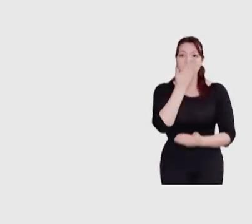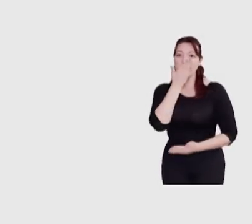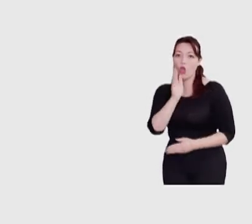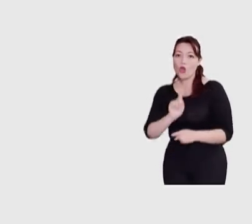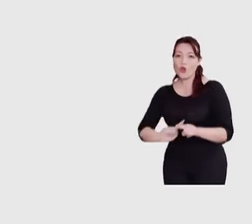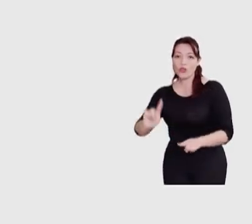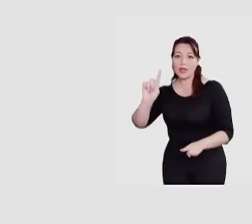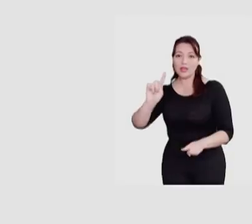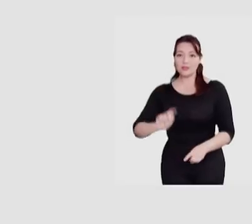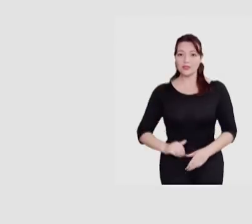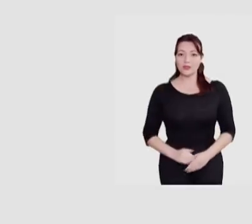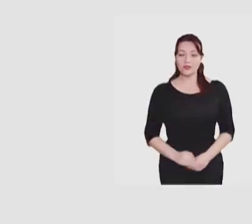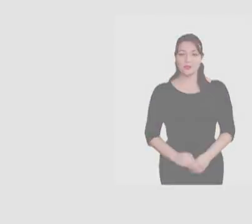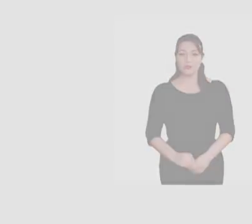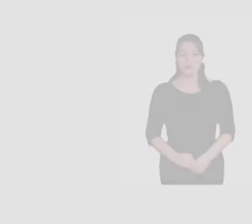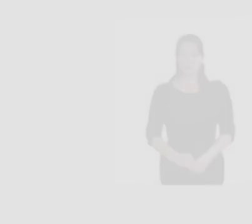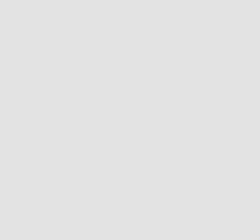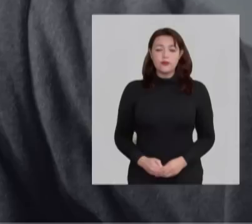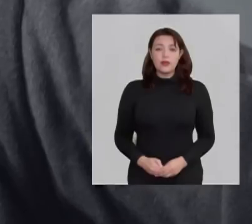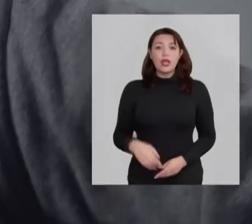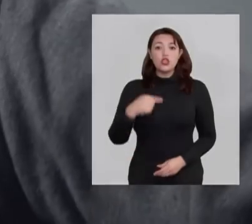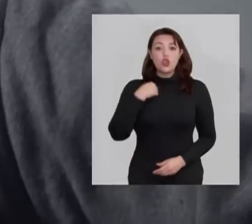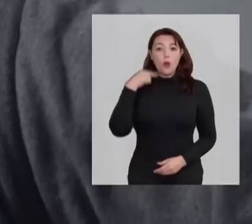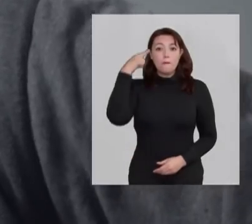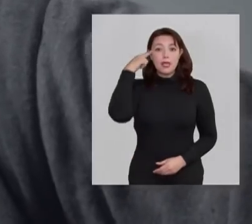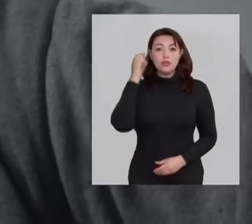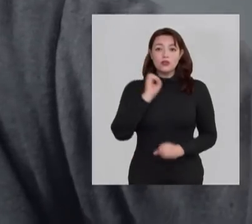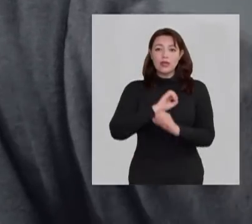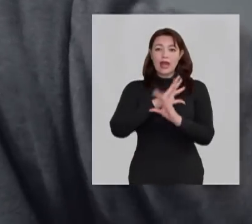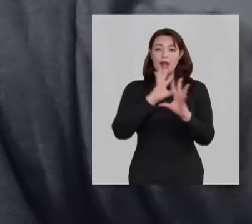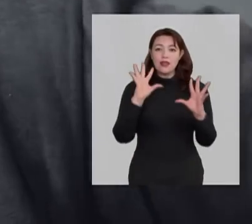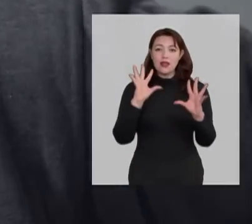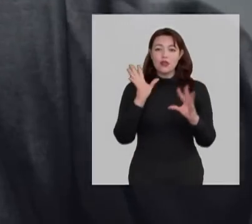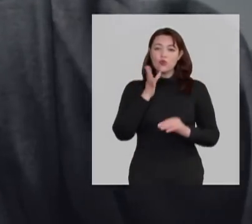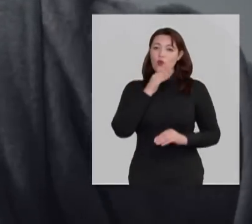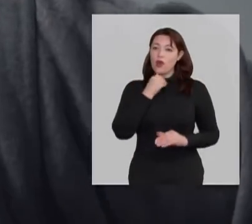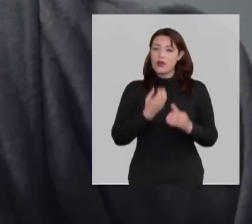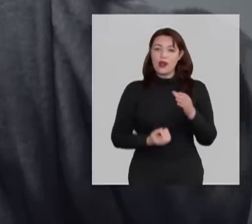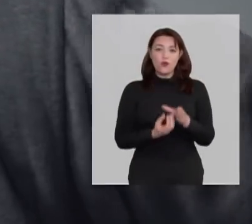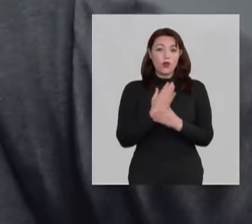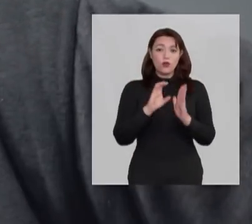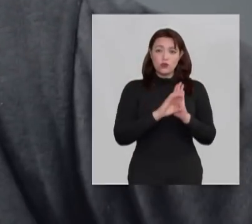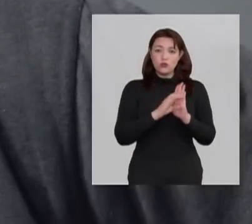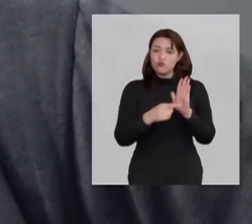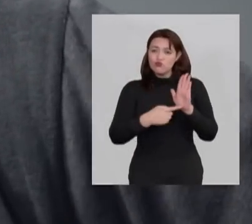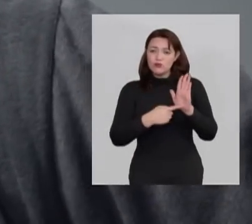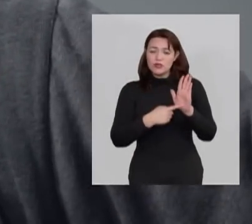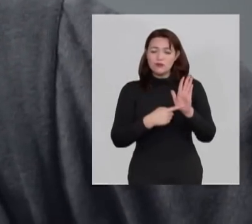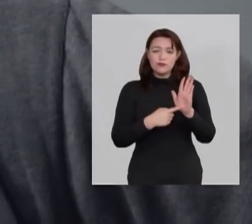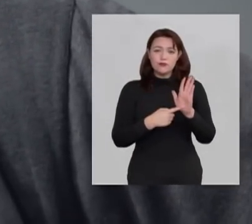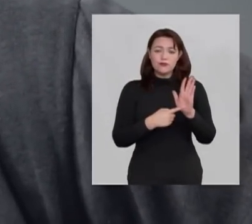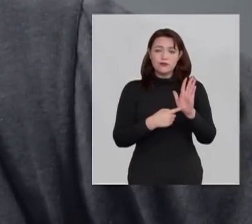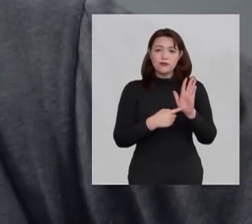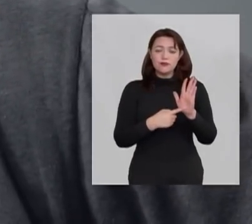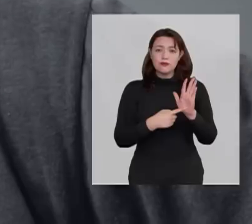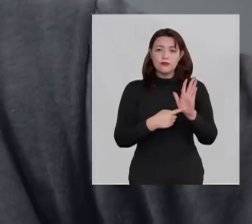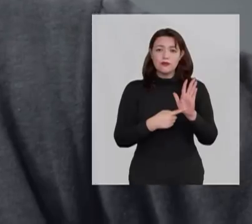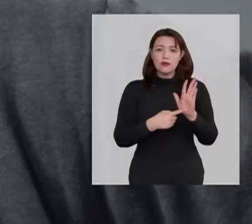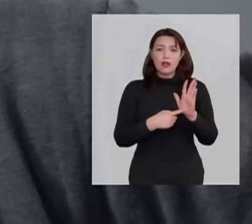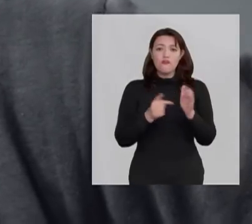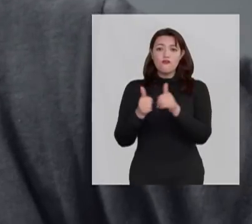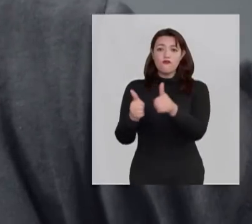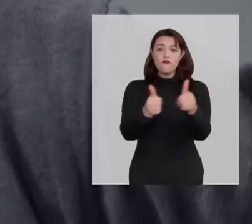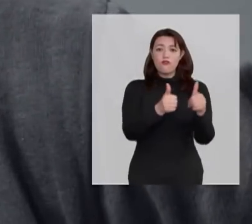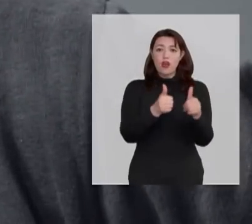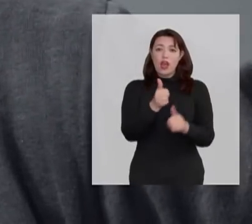Rechaza por una mejor. Yo pienso que no han sido claros en la nueva constitución. Yo pienso que no